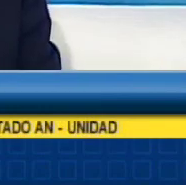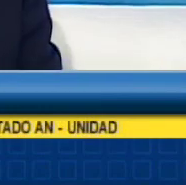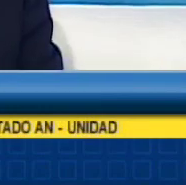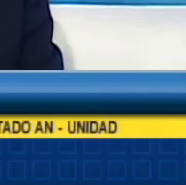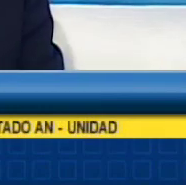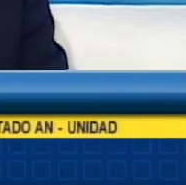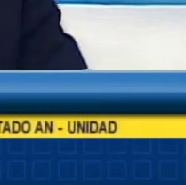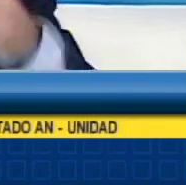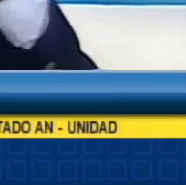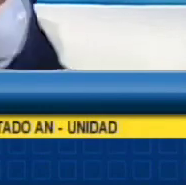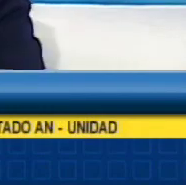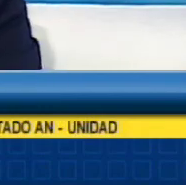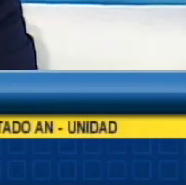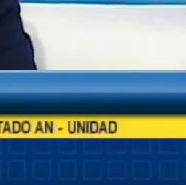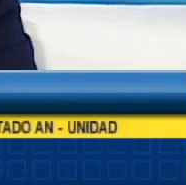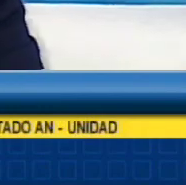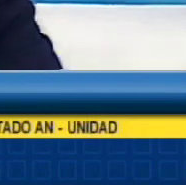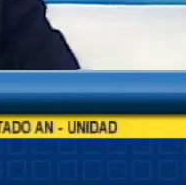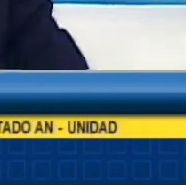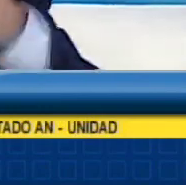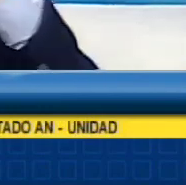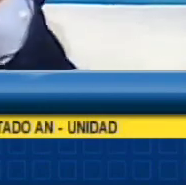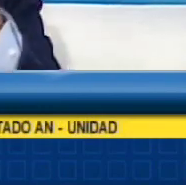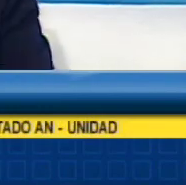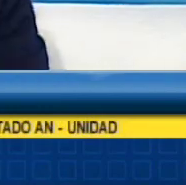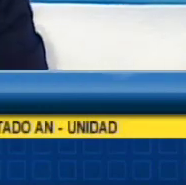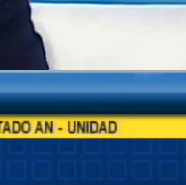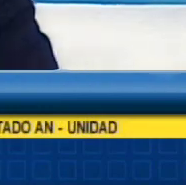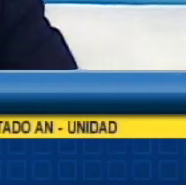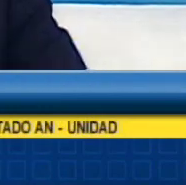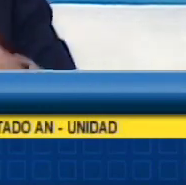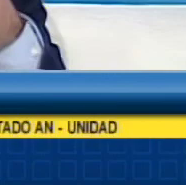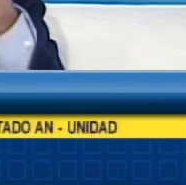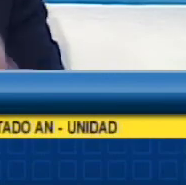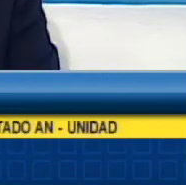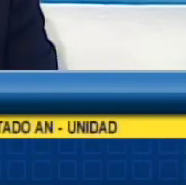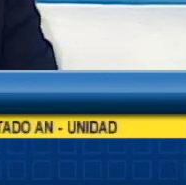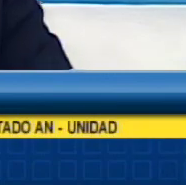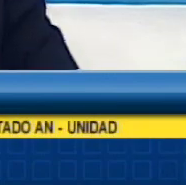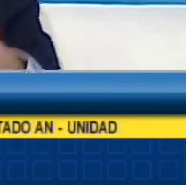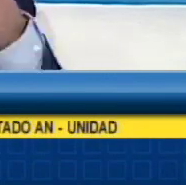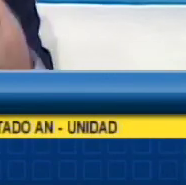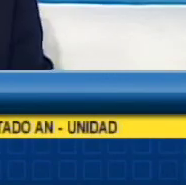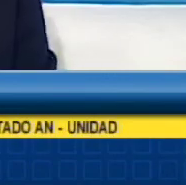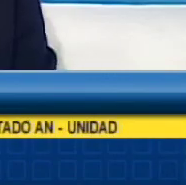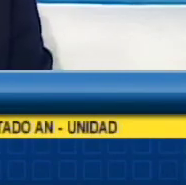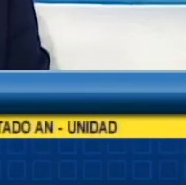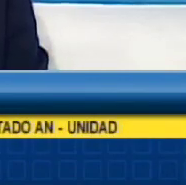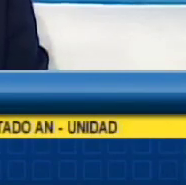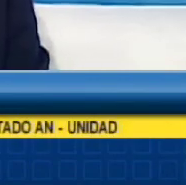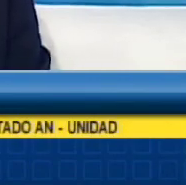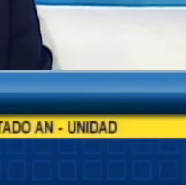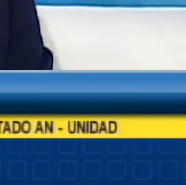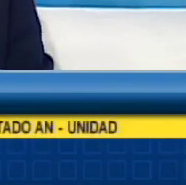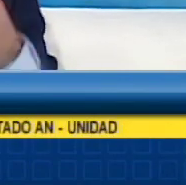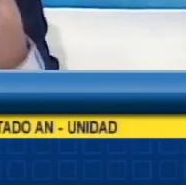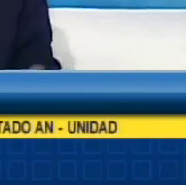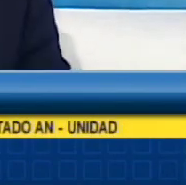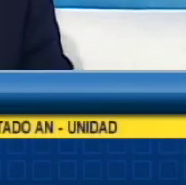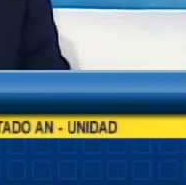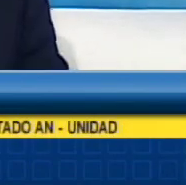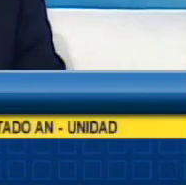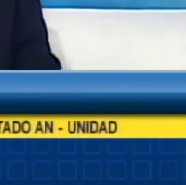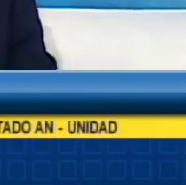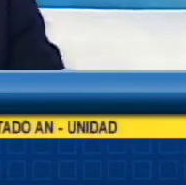Estados Unidos, se produjera aquí en Venezuela, creará empleo en Venezuela, creará riqueza en Venezuela, creará marcas en Venezuela. Es mucho